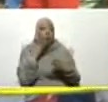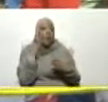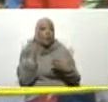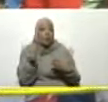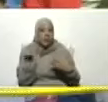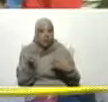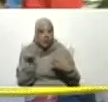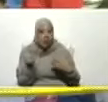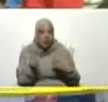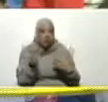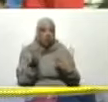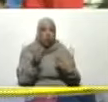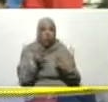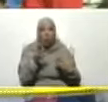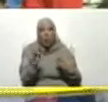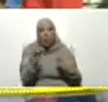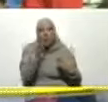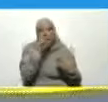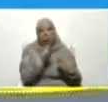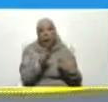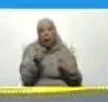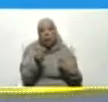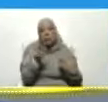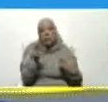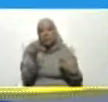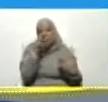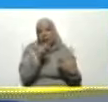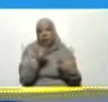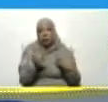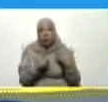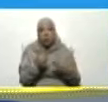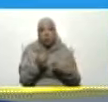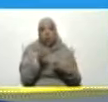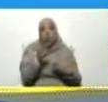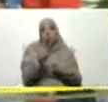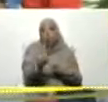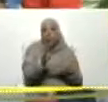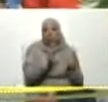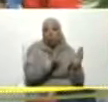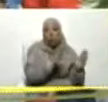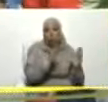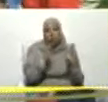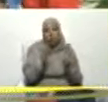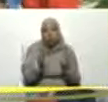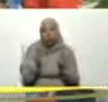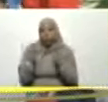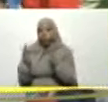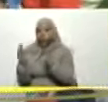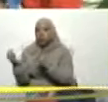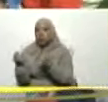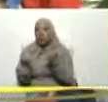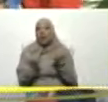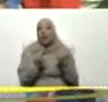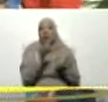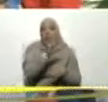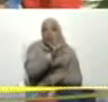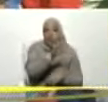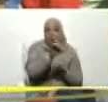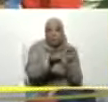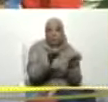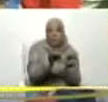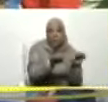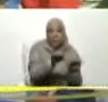generación genial. Entonces son cuatro etapas, cinco generaciones y siete fuerzas.